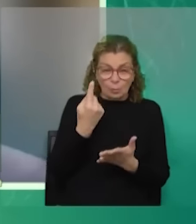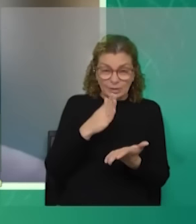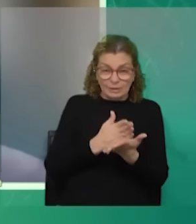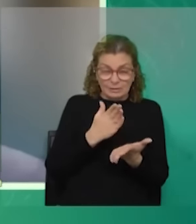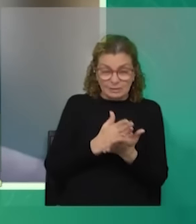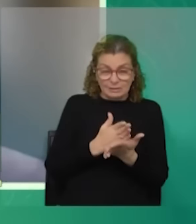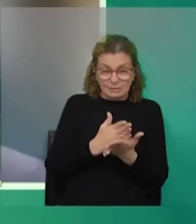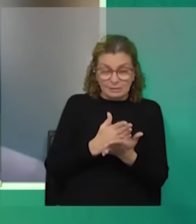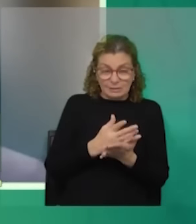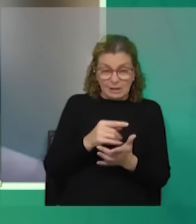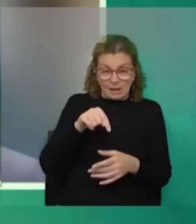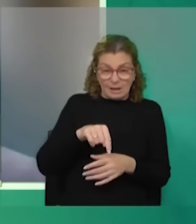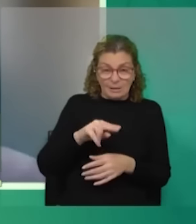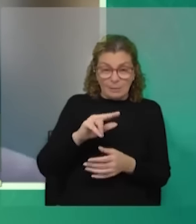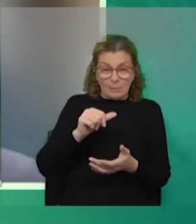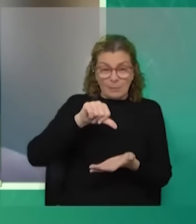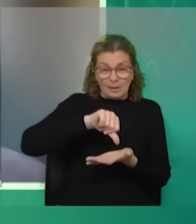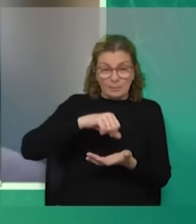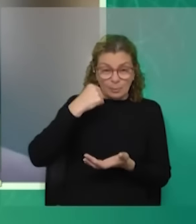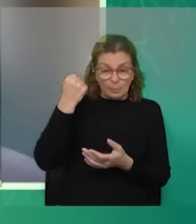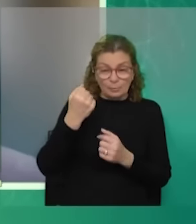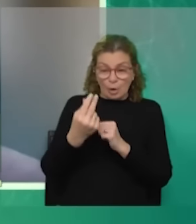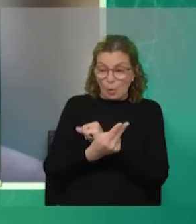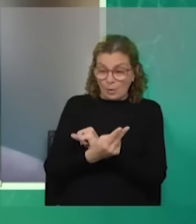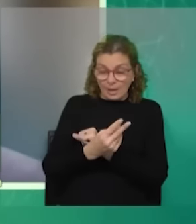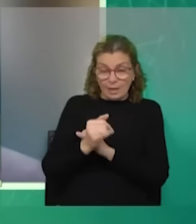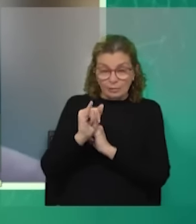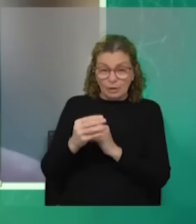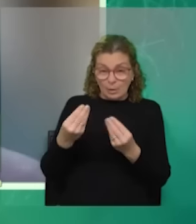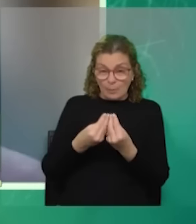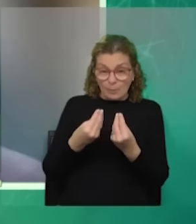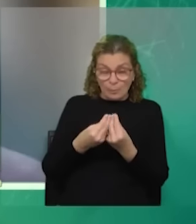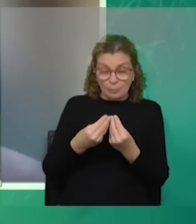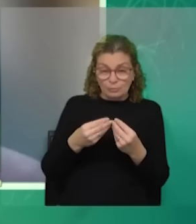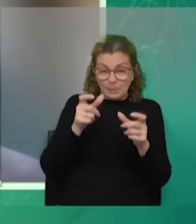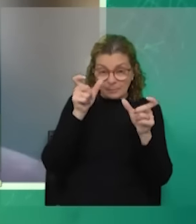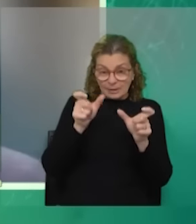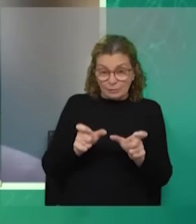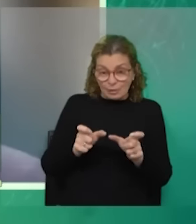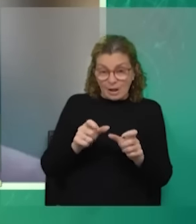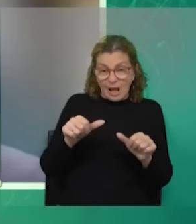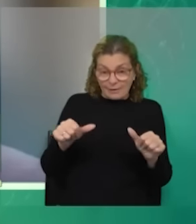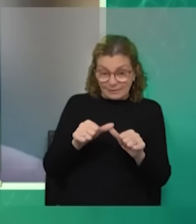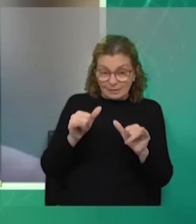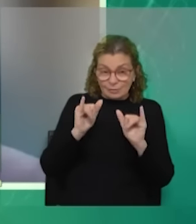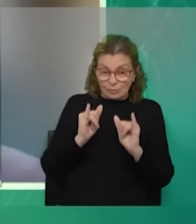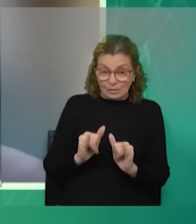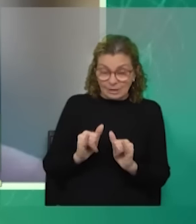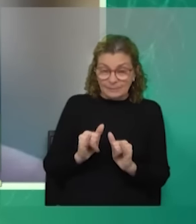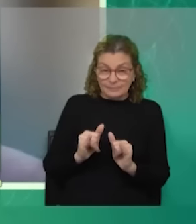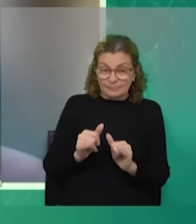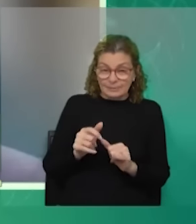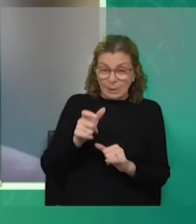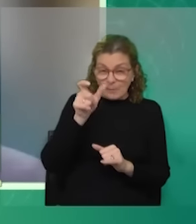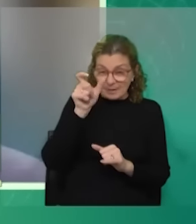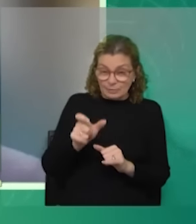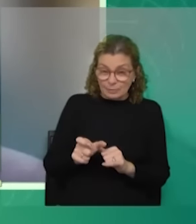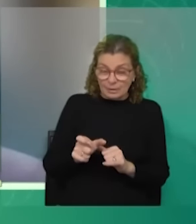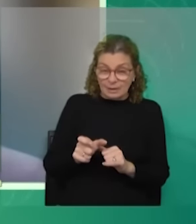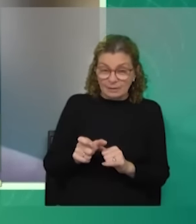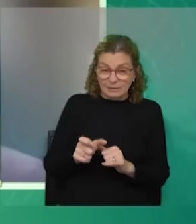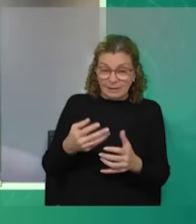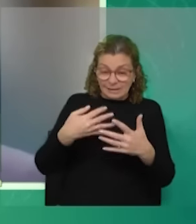en en nuestro país consagrado defendido y que muchas de esas personas lo estaban haciendo el hecho de que sean personas eh